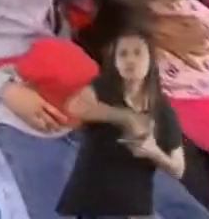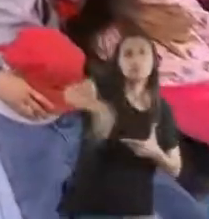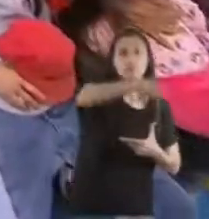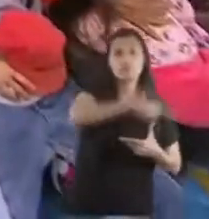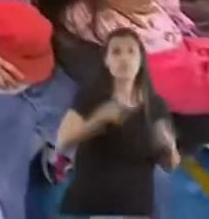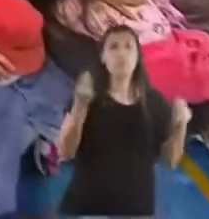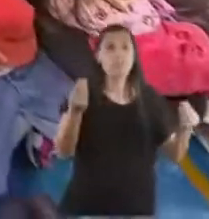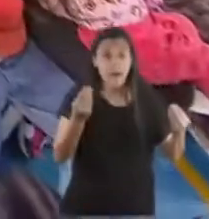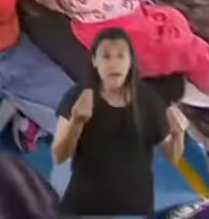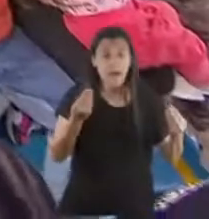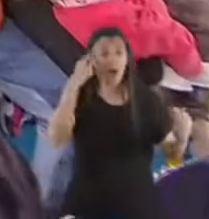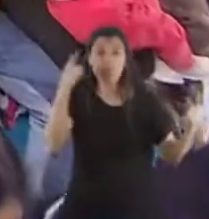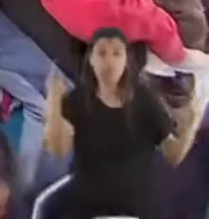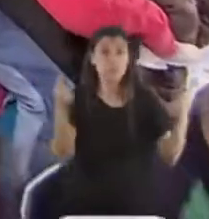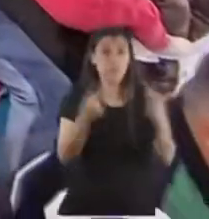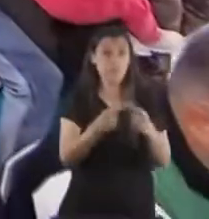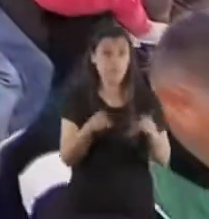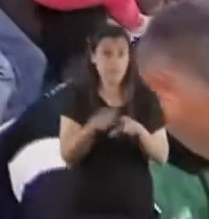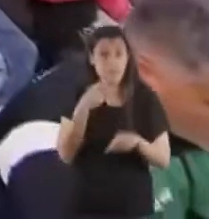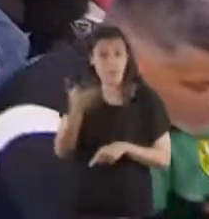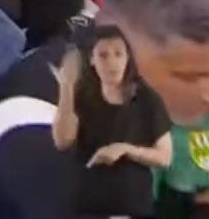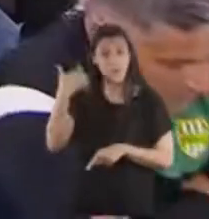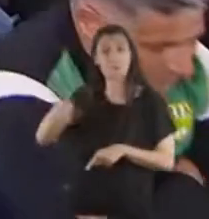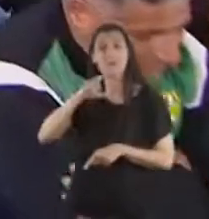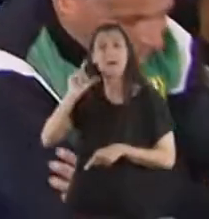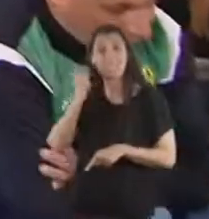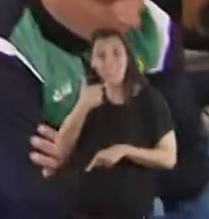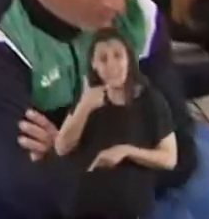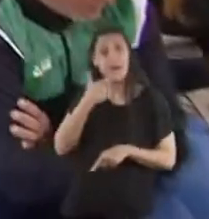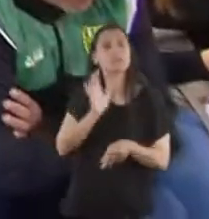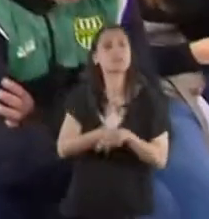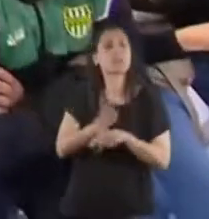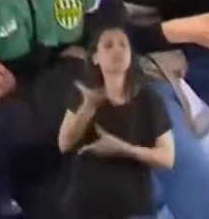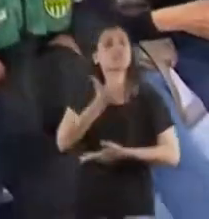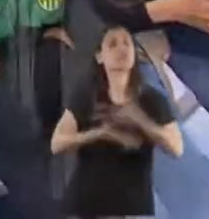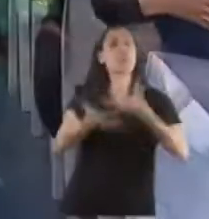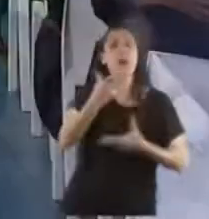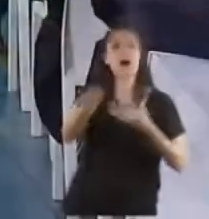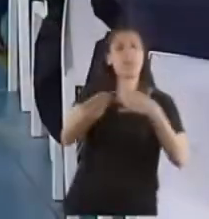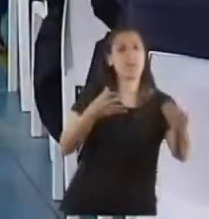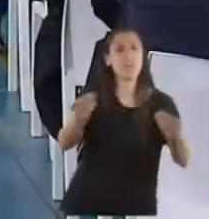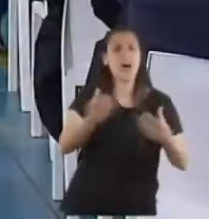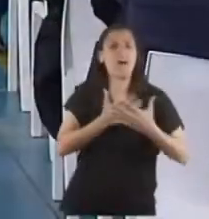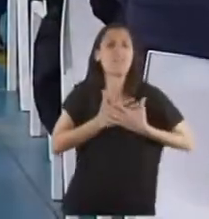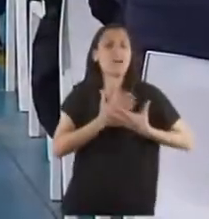a que, como decía Matías, esos lazos de solidaridad, de afecto,